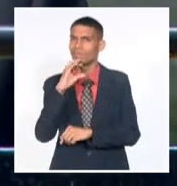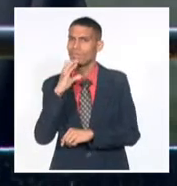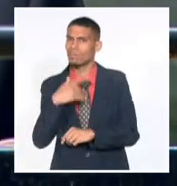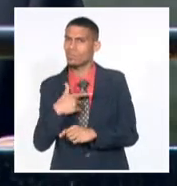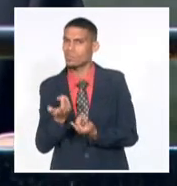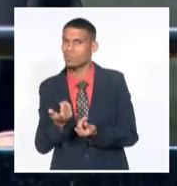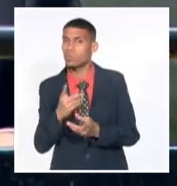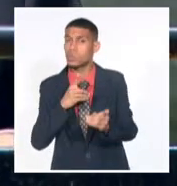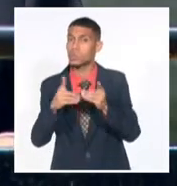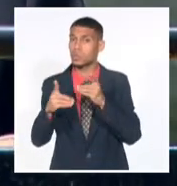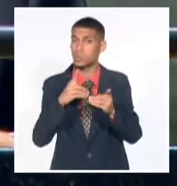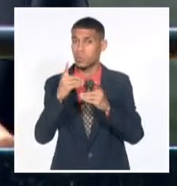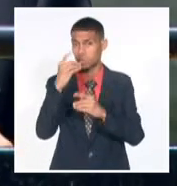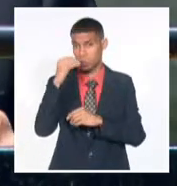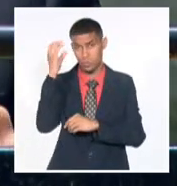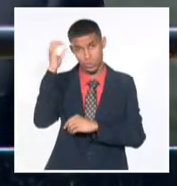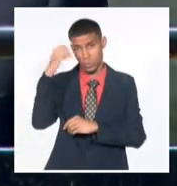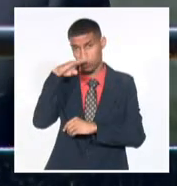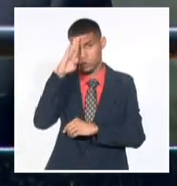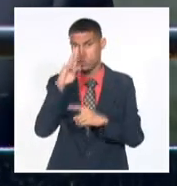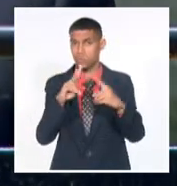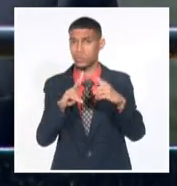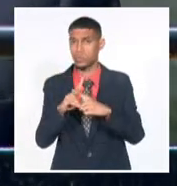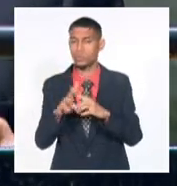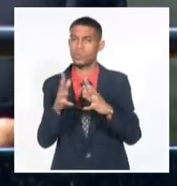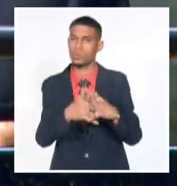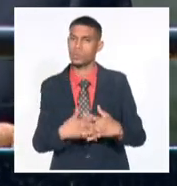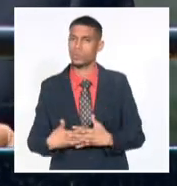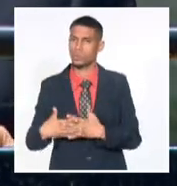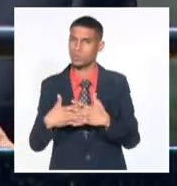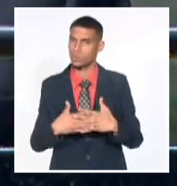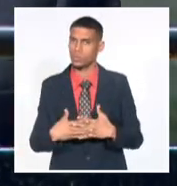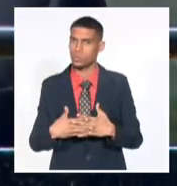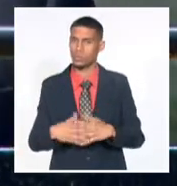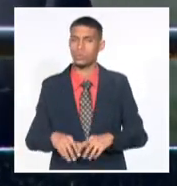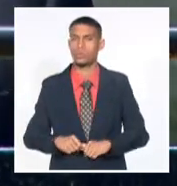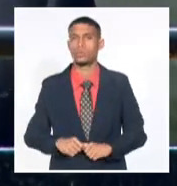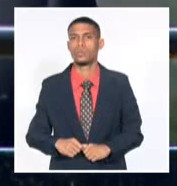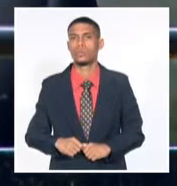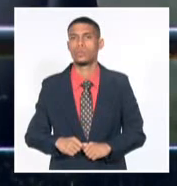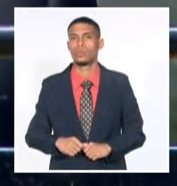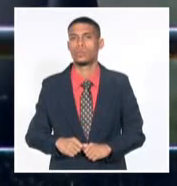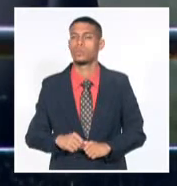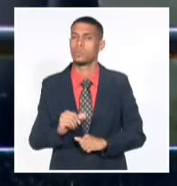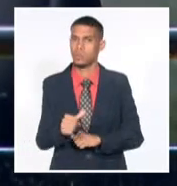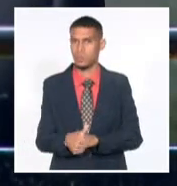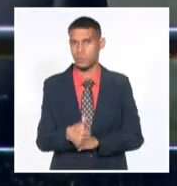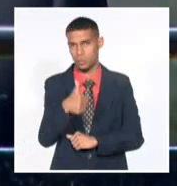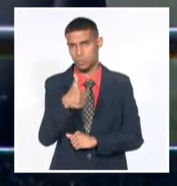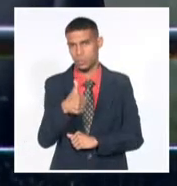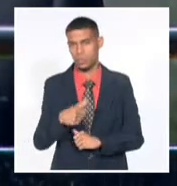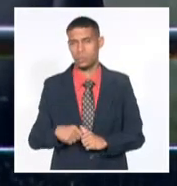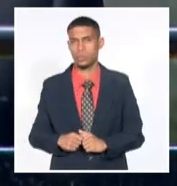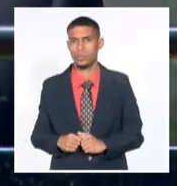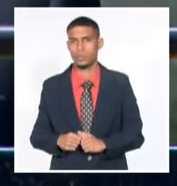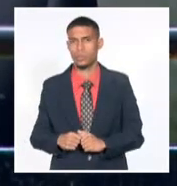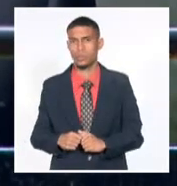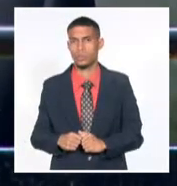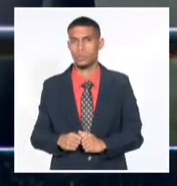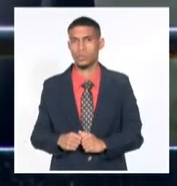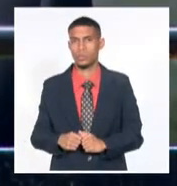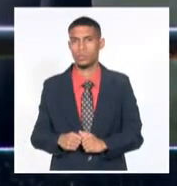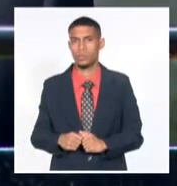gobierno cubano y nuestros compatriotas. Señor presidente, los